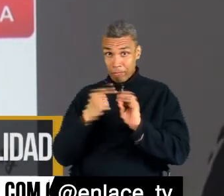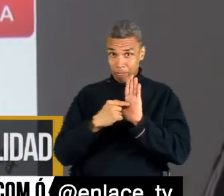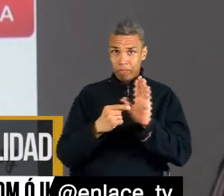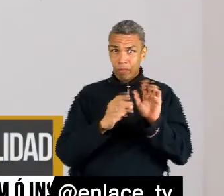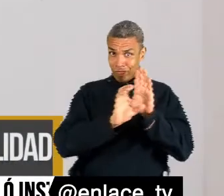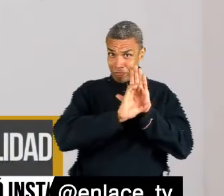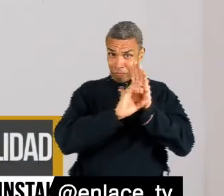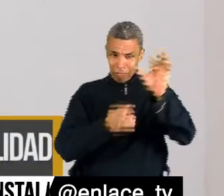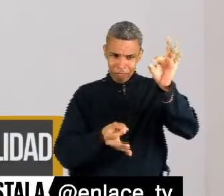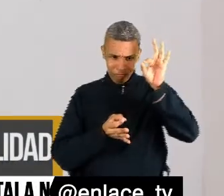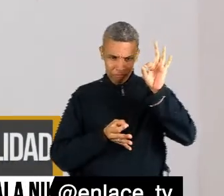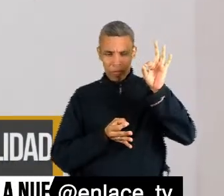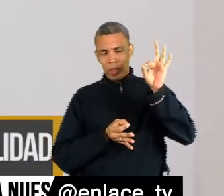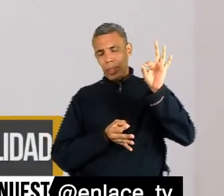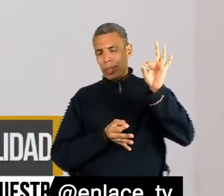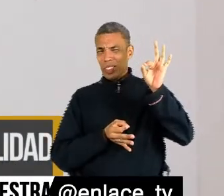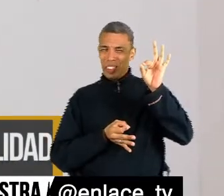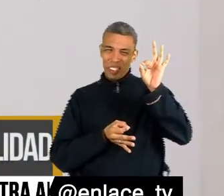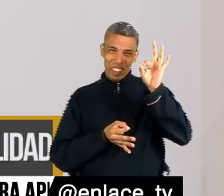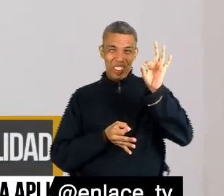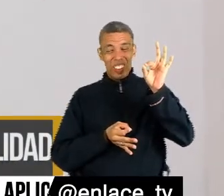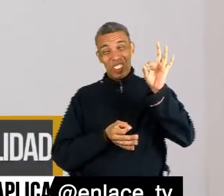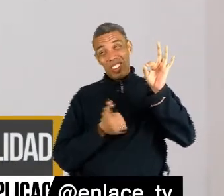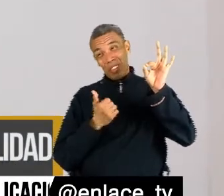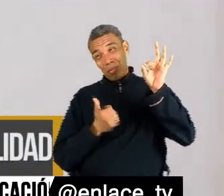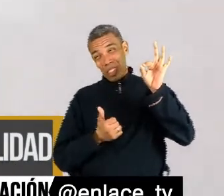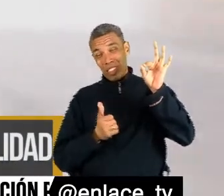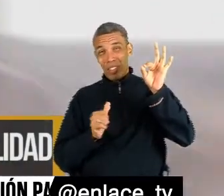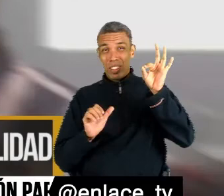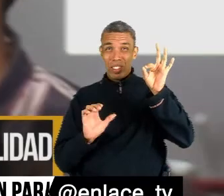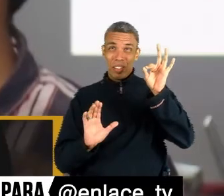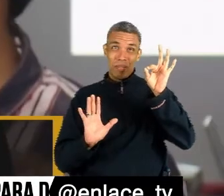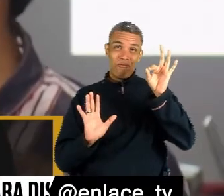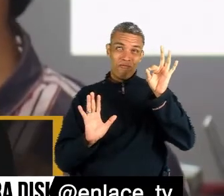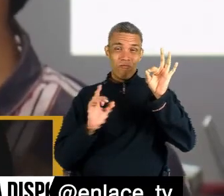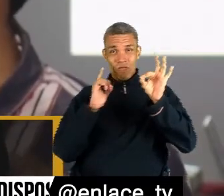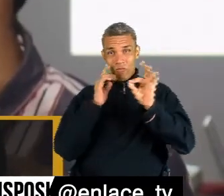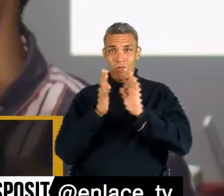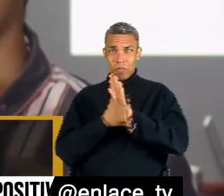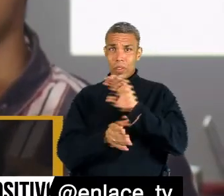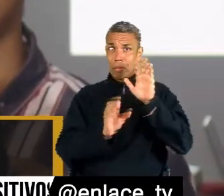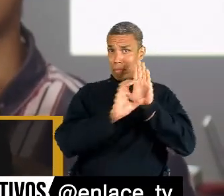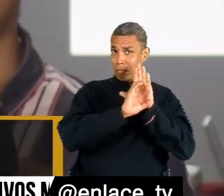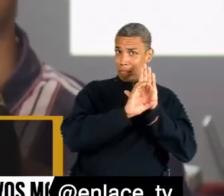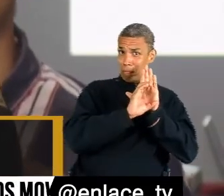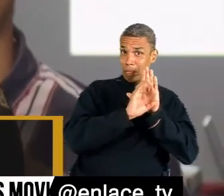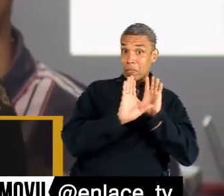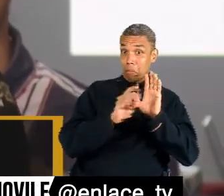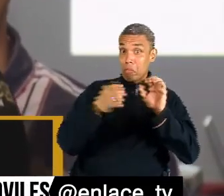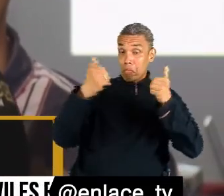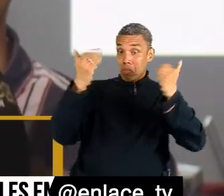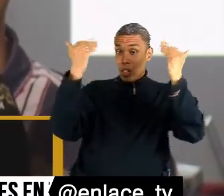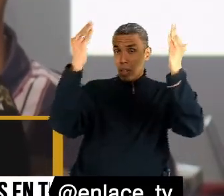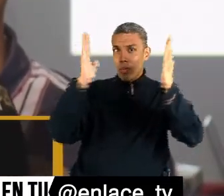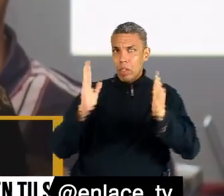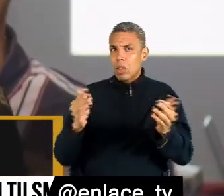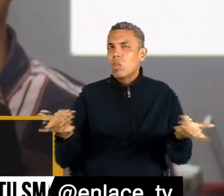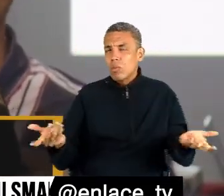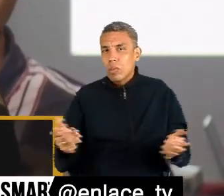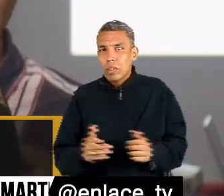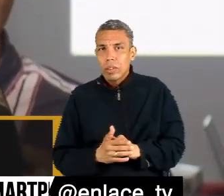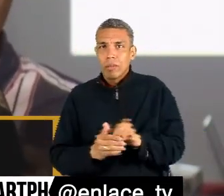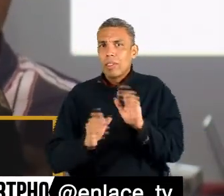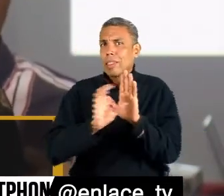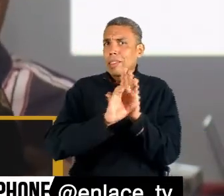los pros y contras de este proceso en el puerto petrolero. El certificado trae su bondad y esa bondad la relacionamos